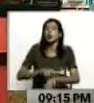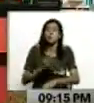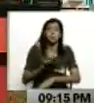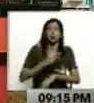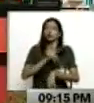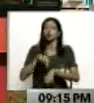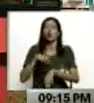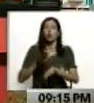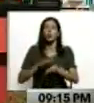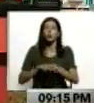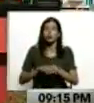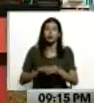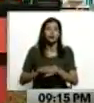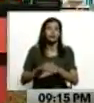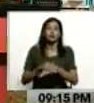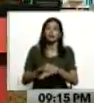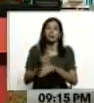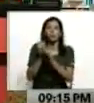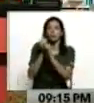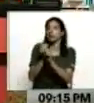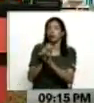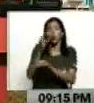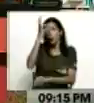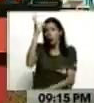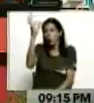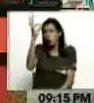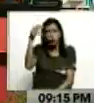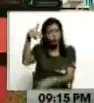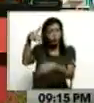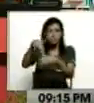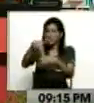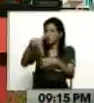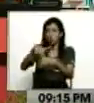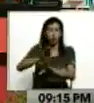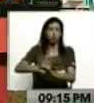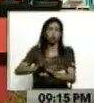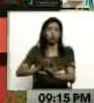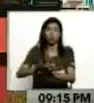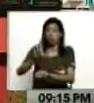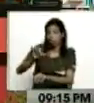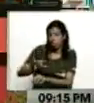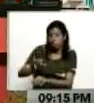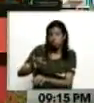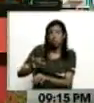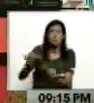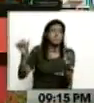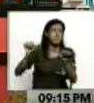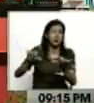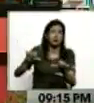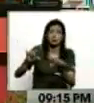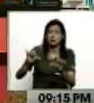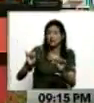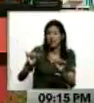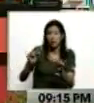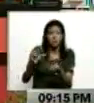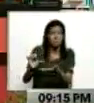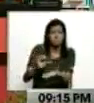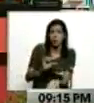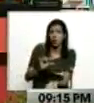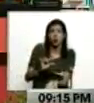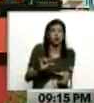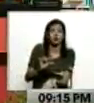porque bueno somos casi que dependientes del absolutamente del tema petrolero de los ingreso